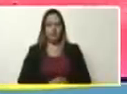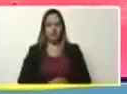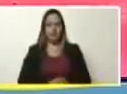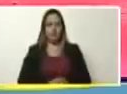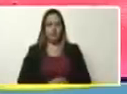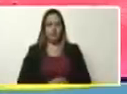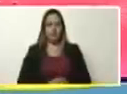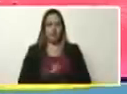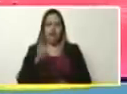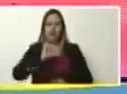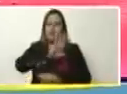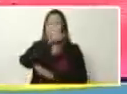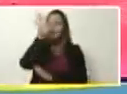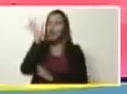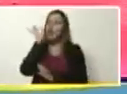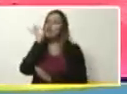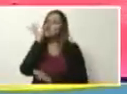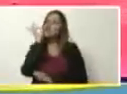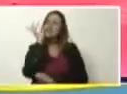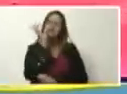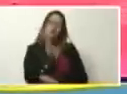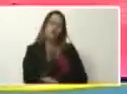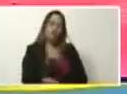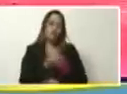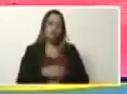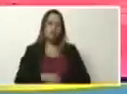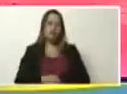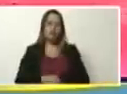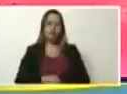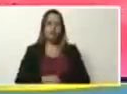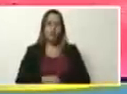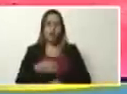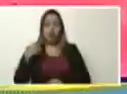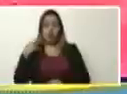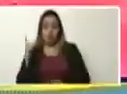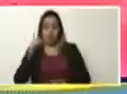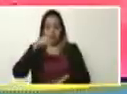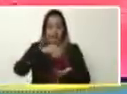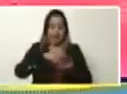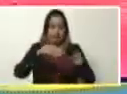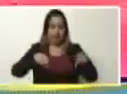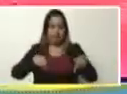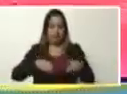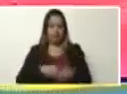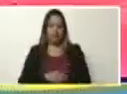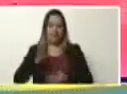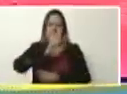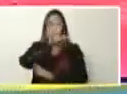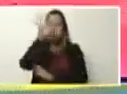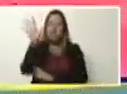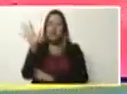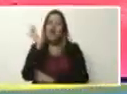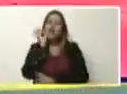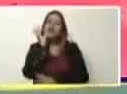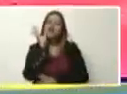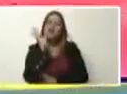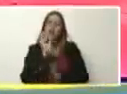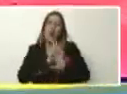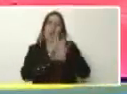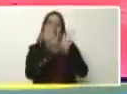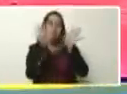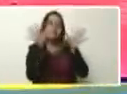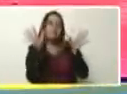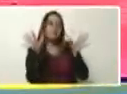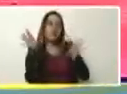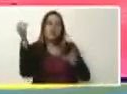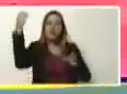se pone el cielo azulito. Cuando yo venía para acá, el cielo estaba azulito, el